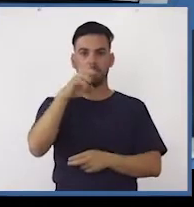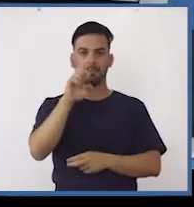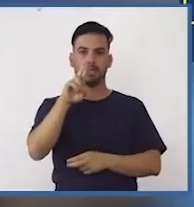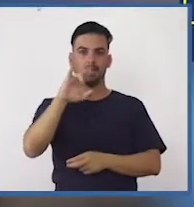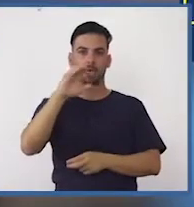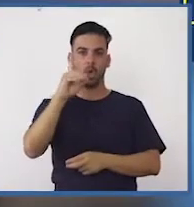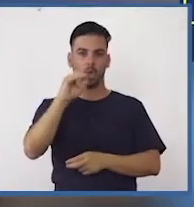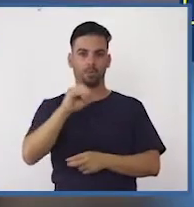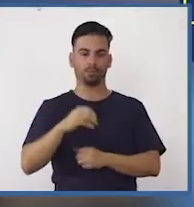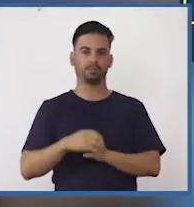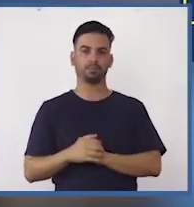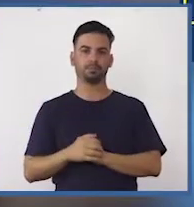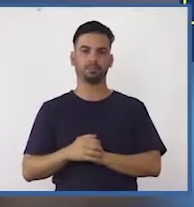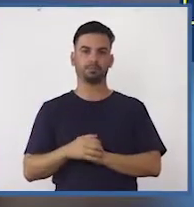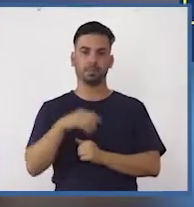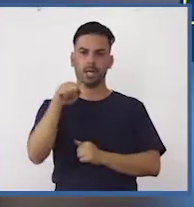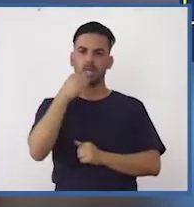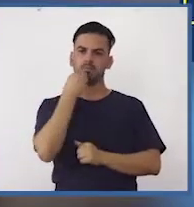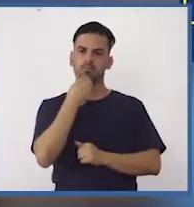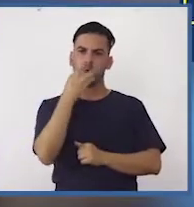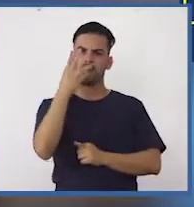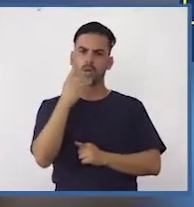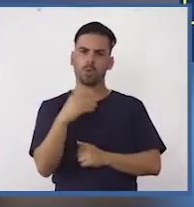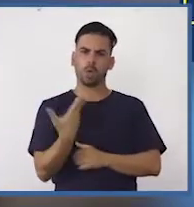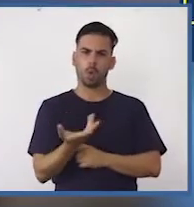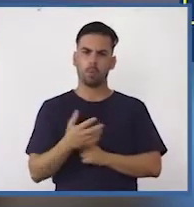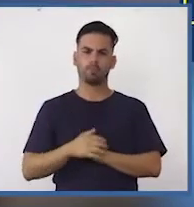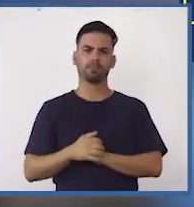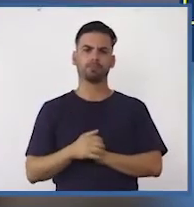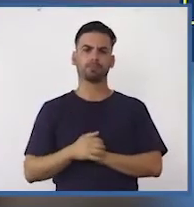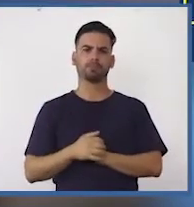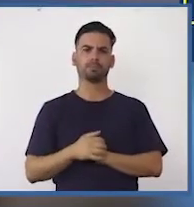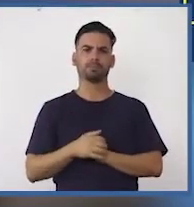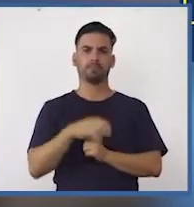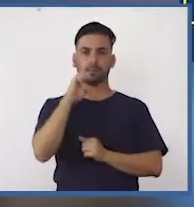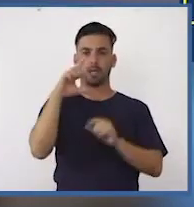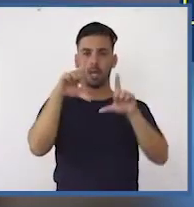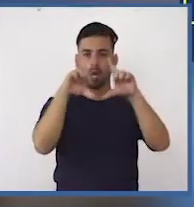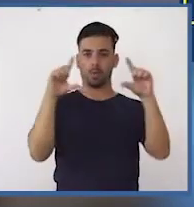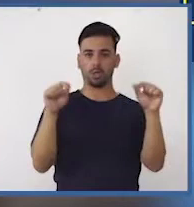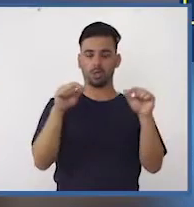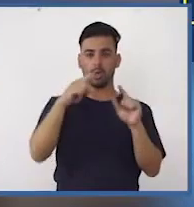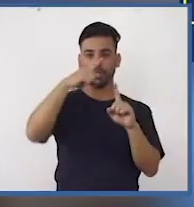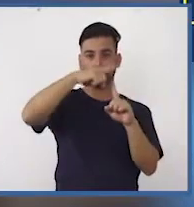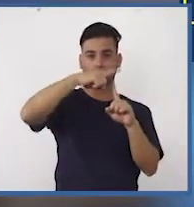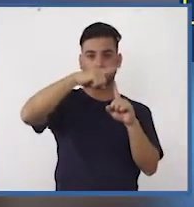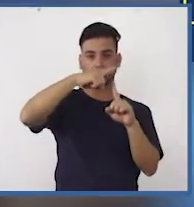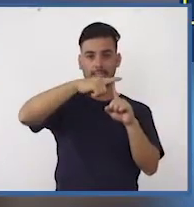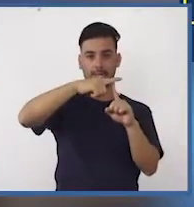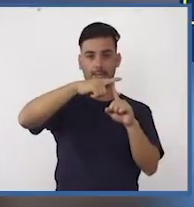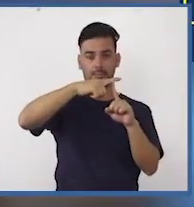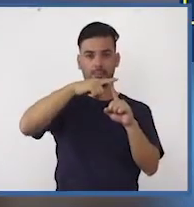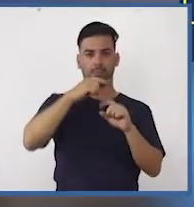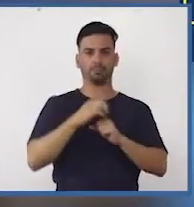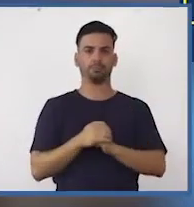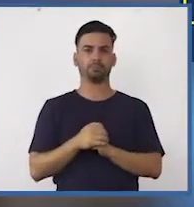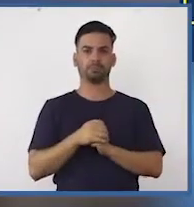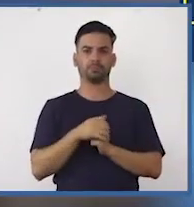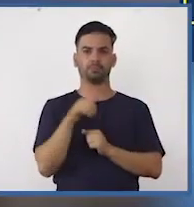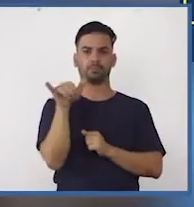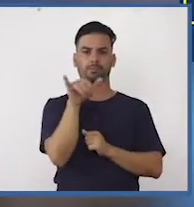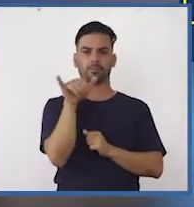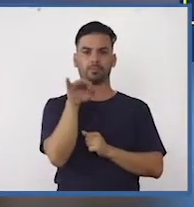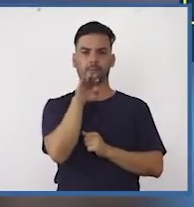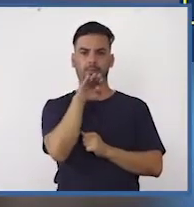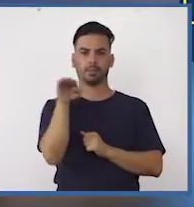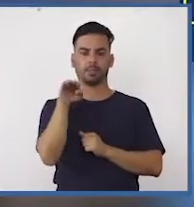periodo. Periodo se puede calcular a través de la siguiente ecuación. Periodo va a ser igual al tiempo que demoró el tiempo, ¿entre quién?